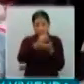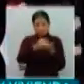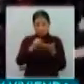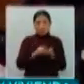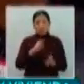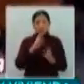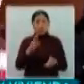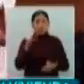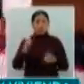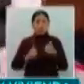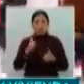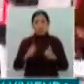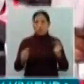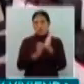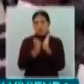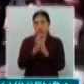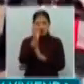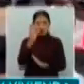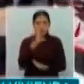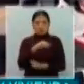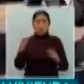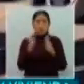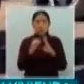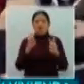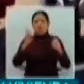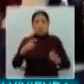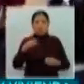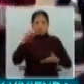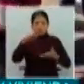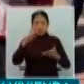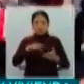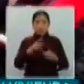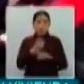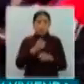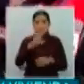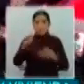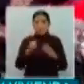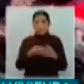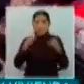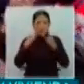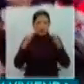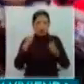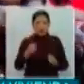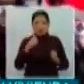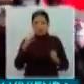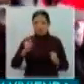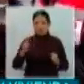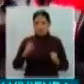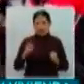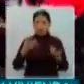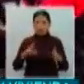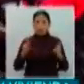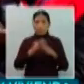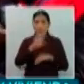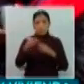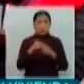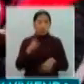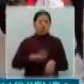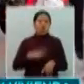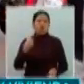censal. Tenemos que explicarles cómo tienen que levantar la información de la población. Y en esa etapa